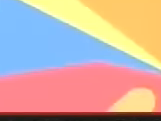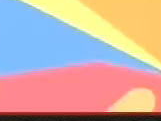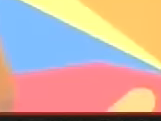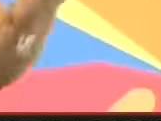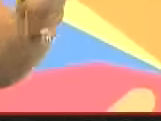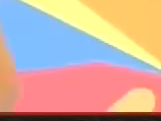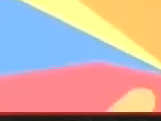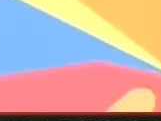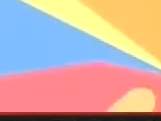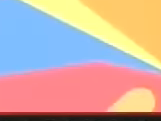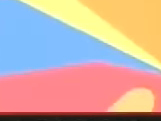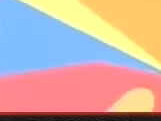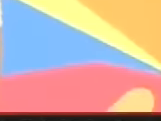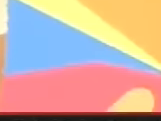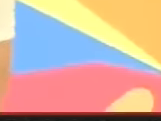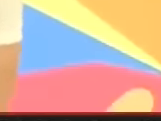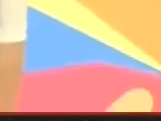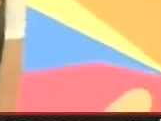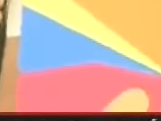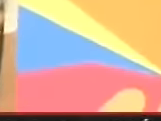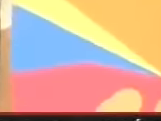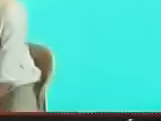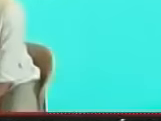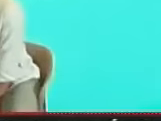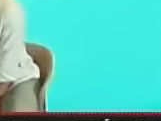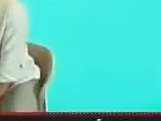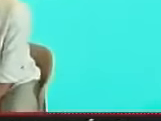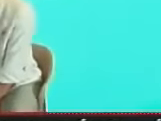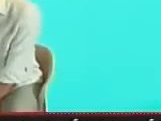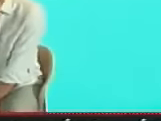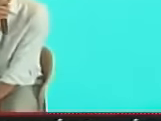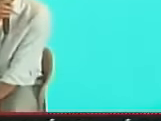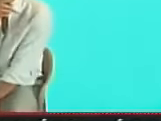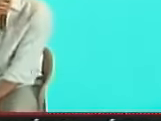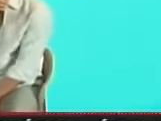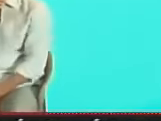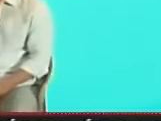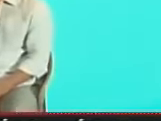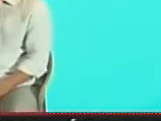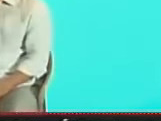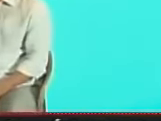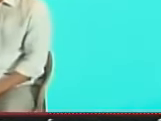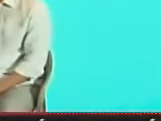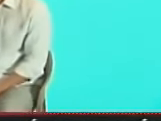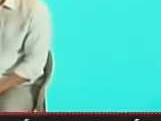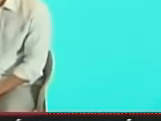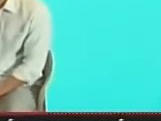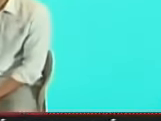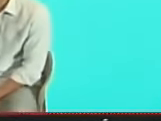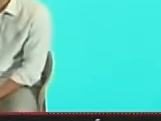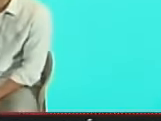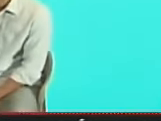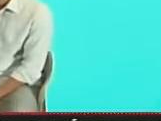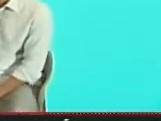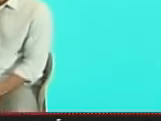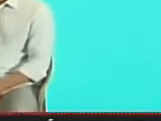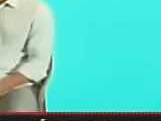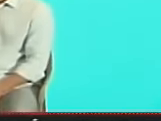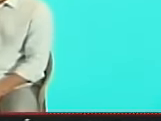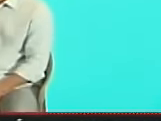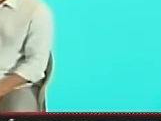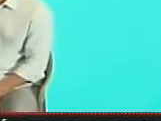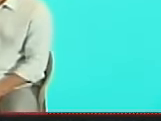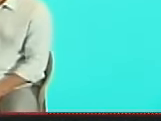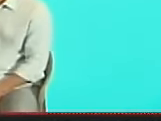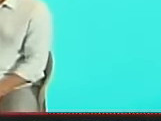de Venezuela toda Felicidades al pueblo de Venezuela Gracias bueno ganó Venezuela ganó la la gran familia venezolana